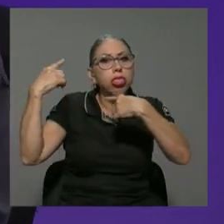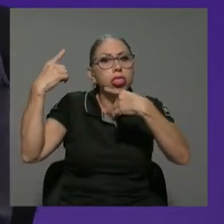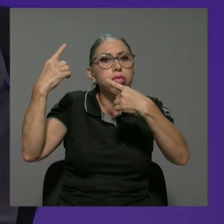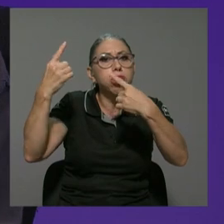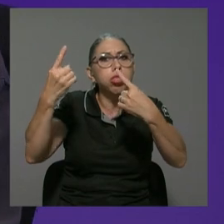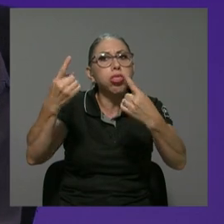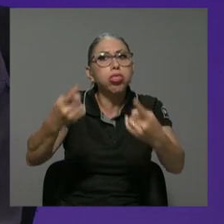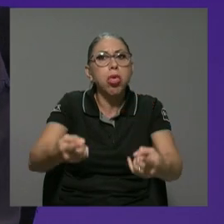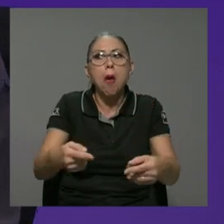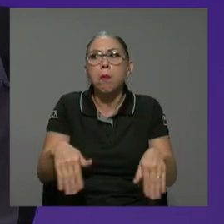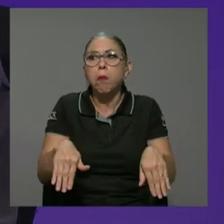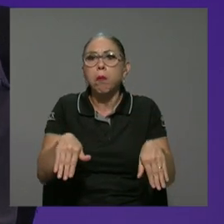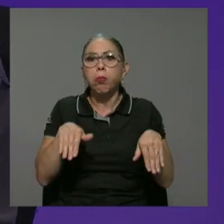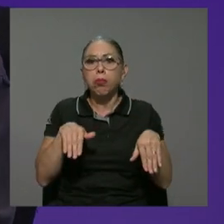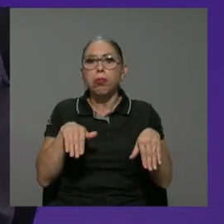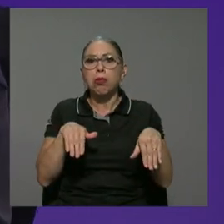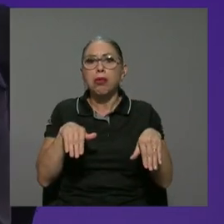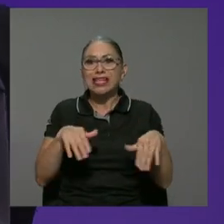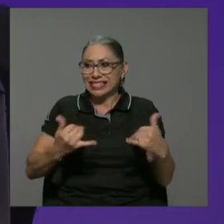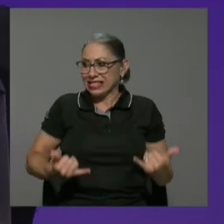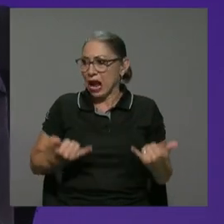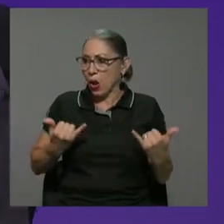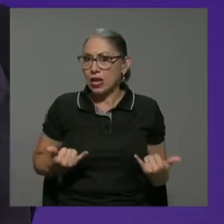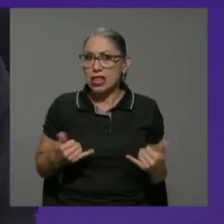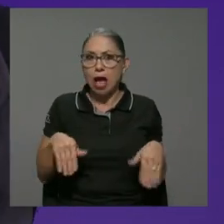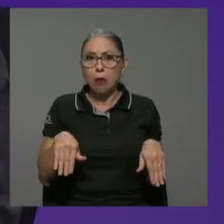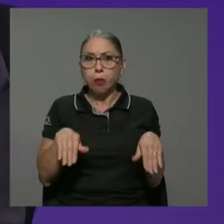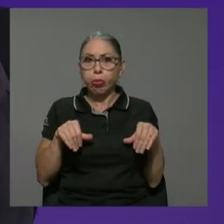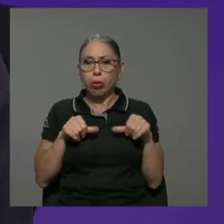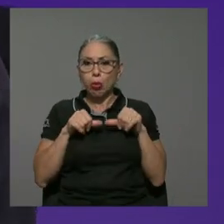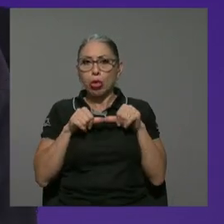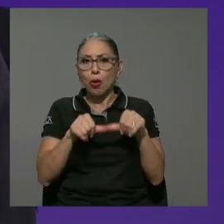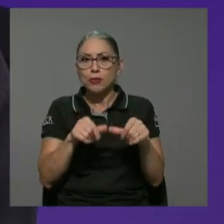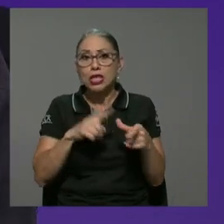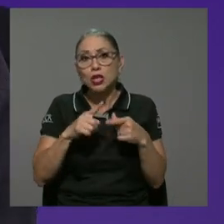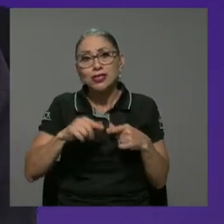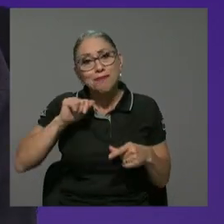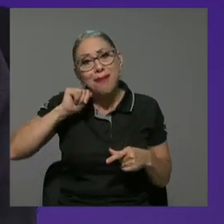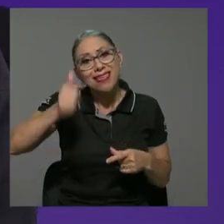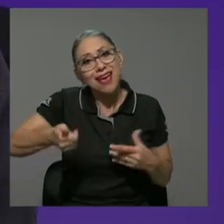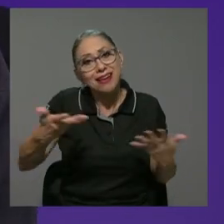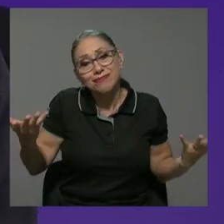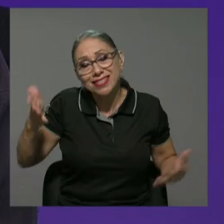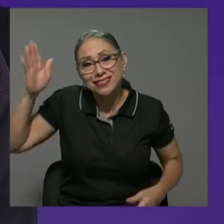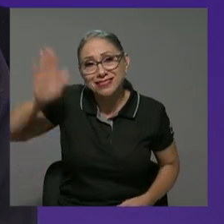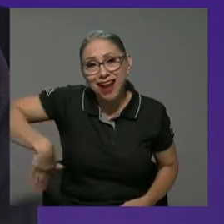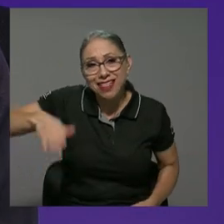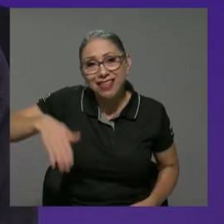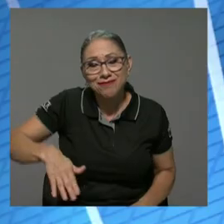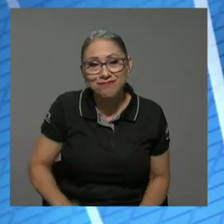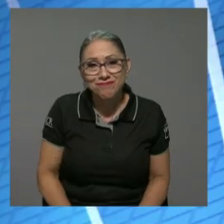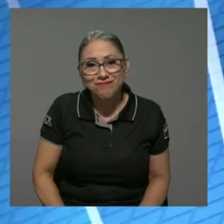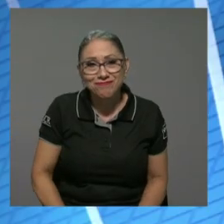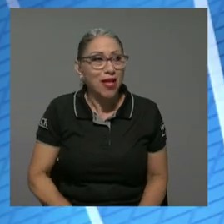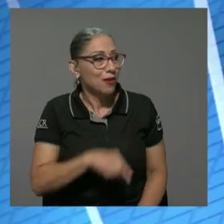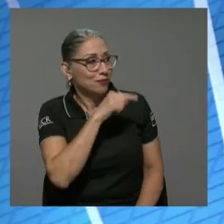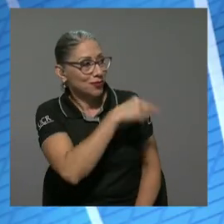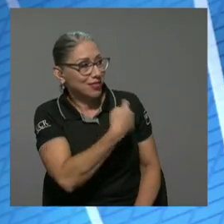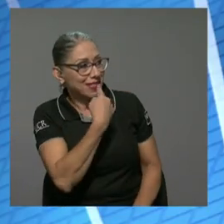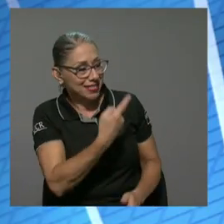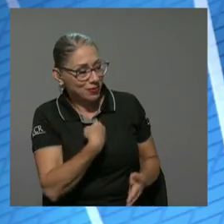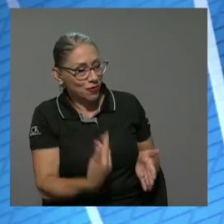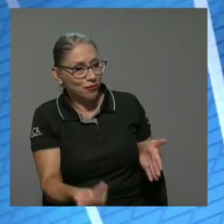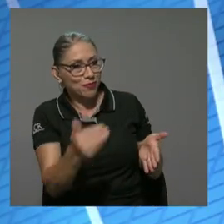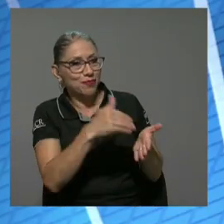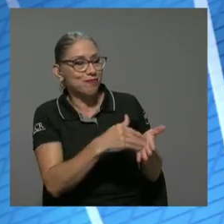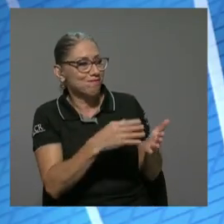y si no lo hacemos ahora, es así, literalmente, que mañana es tarde. Me quedo con esa consigna, Siska. Muchísimas gracias